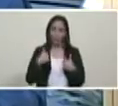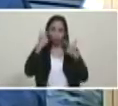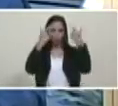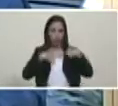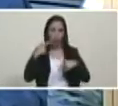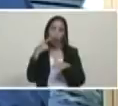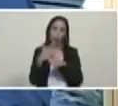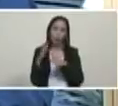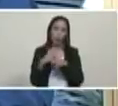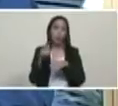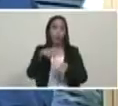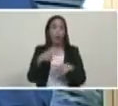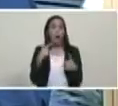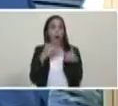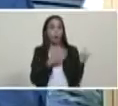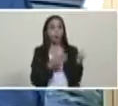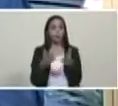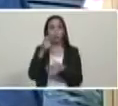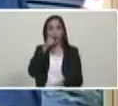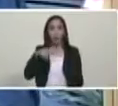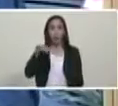se autoorganizó.